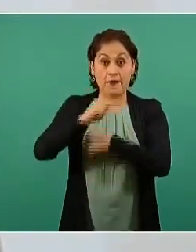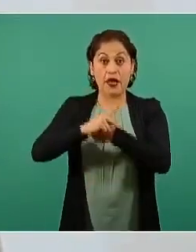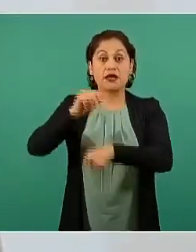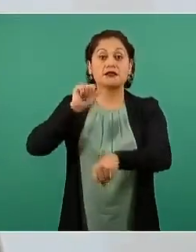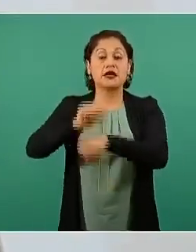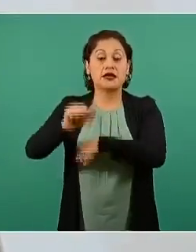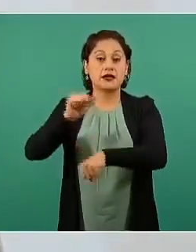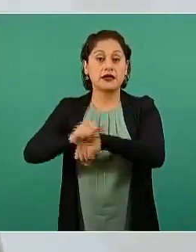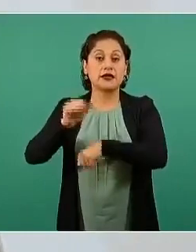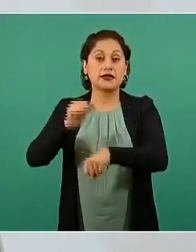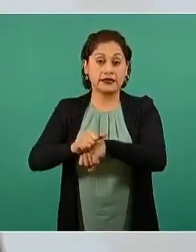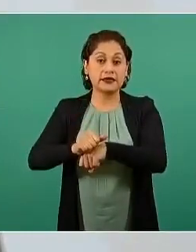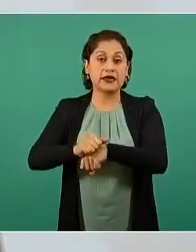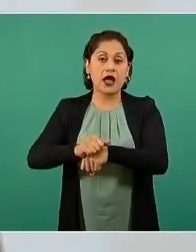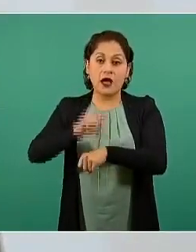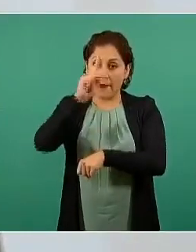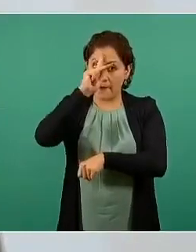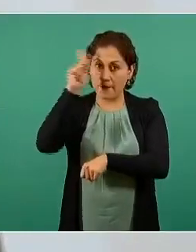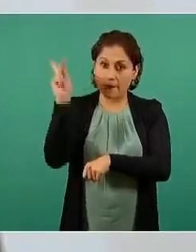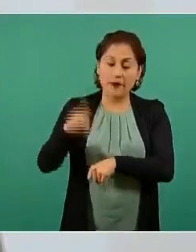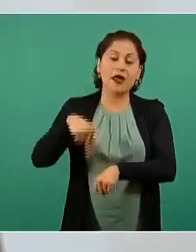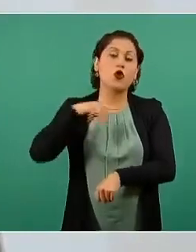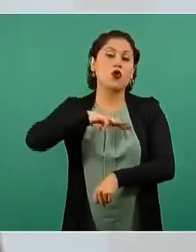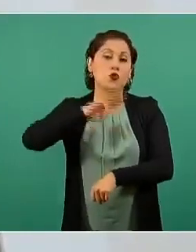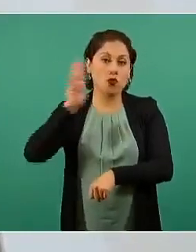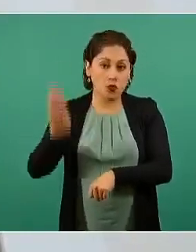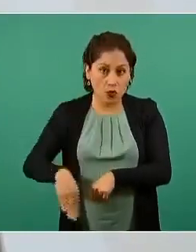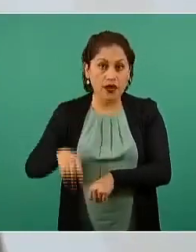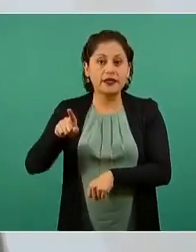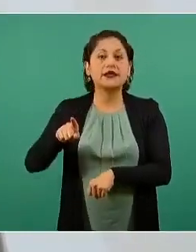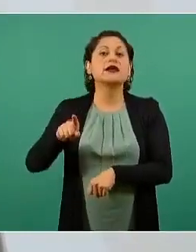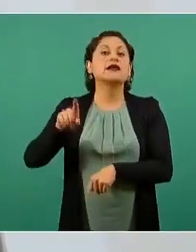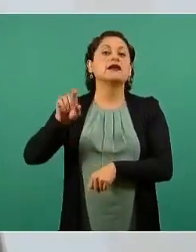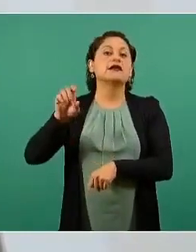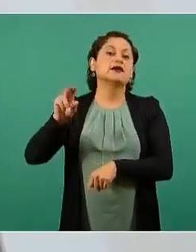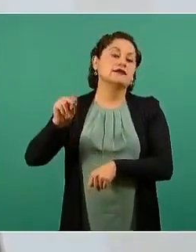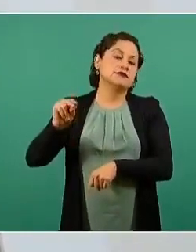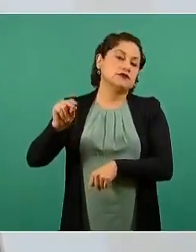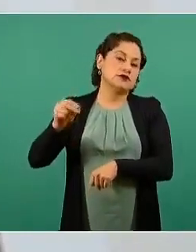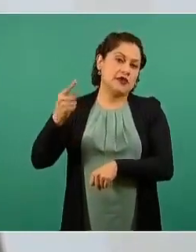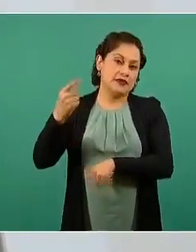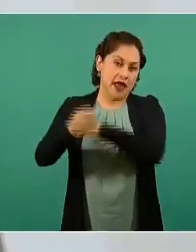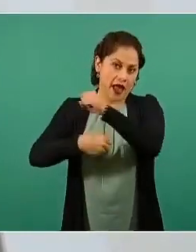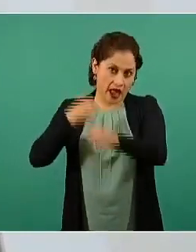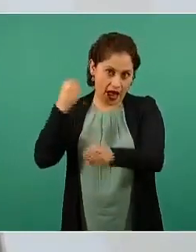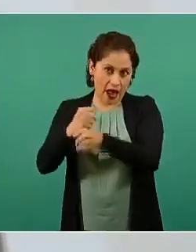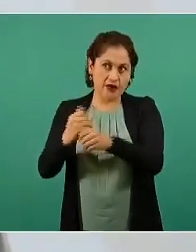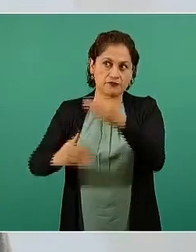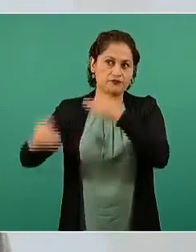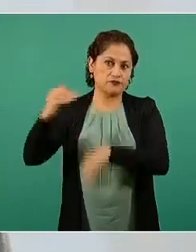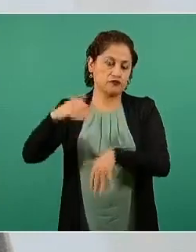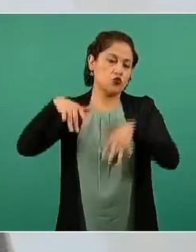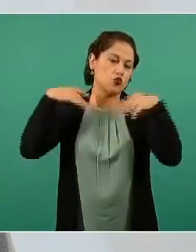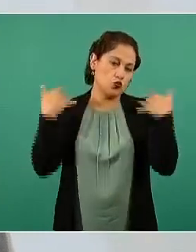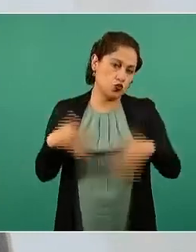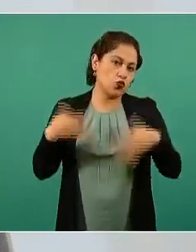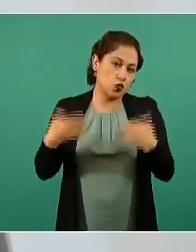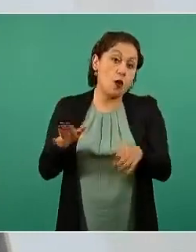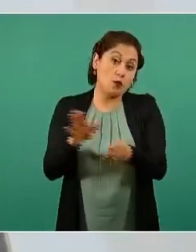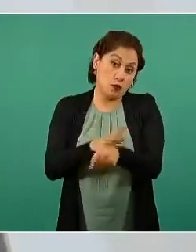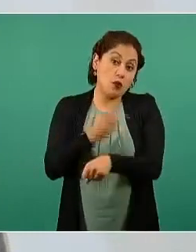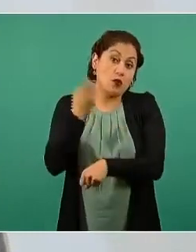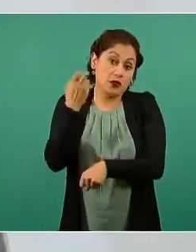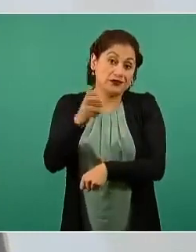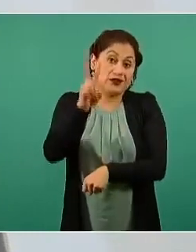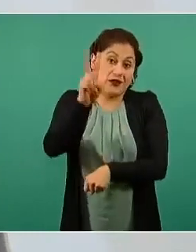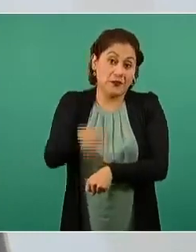fueron mayores de 60 años, así que la edad es una situación común, lo comentó Hugo, y es, por supuesto, la edad